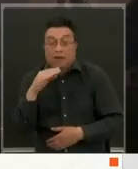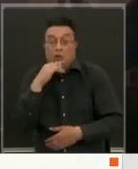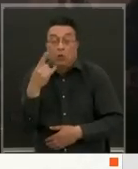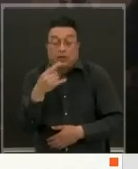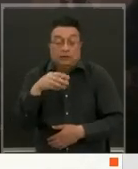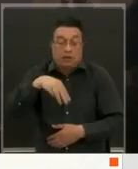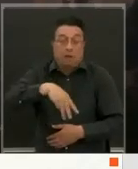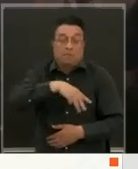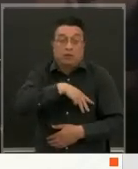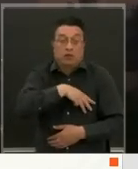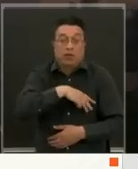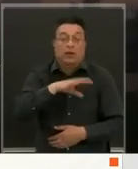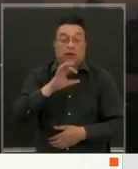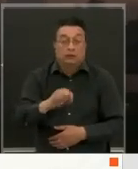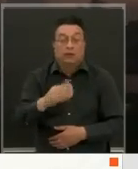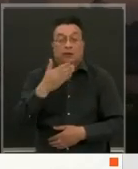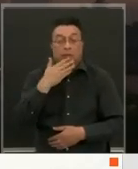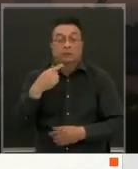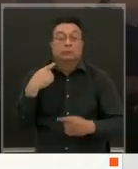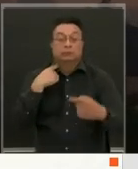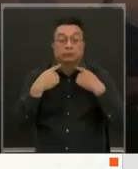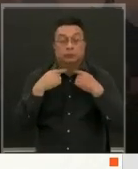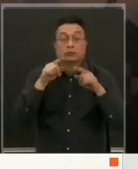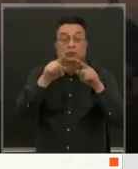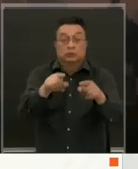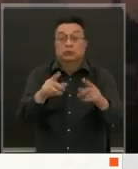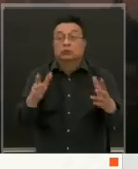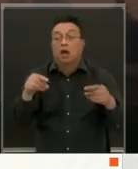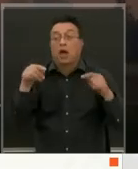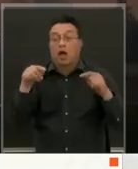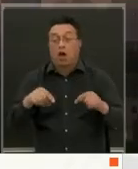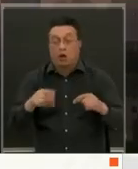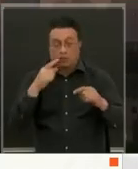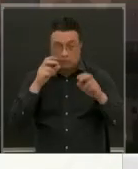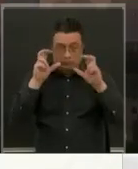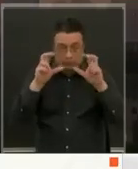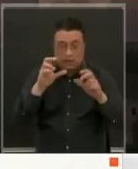región metropolitana y también para el sector afectado, que, insistimos, está bajo